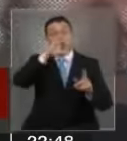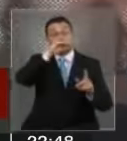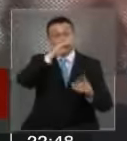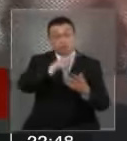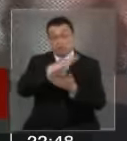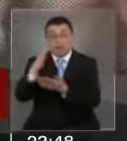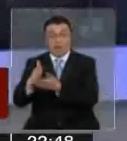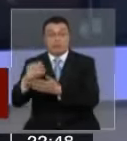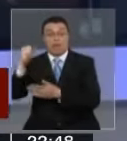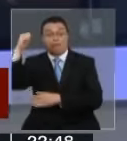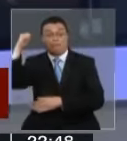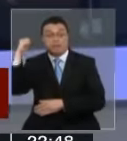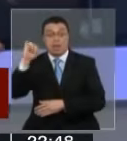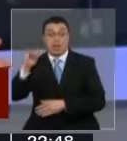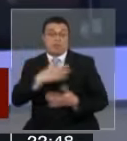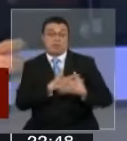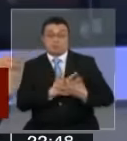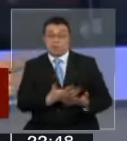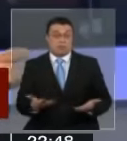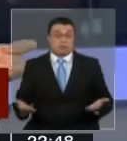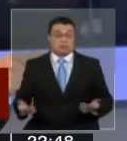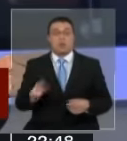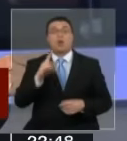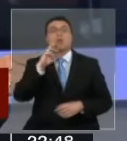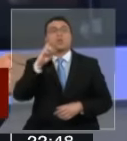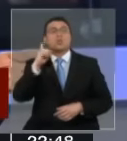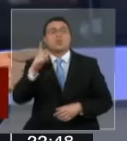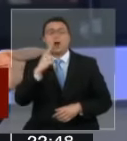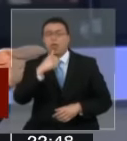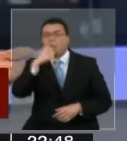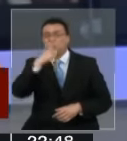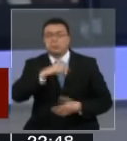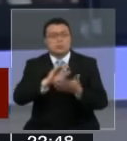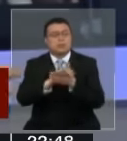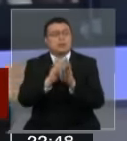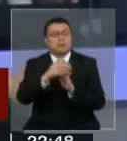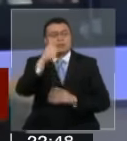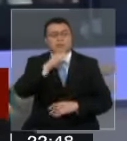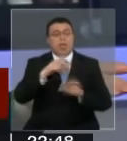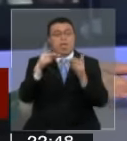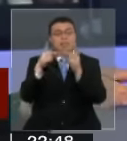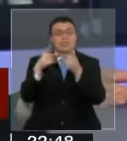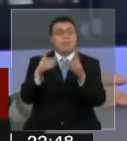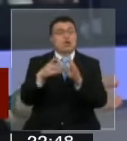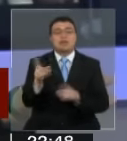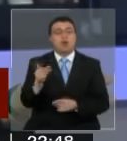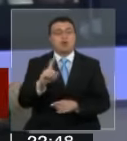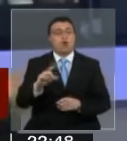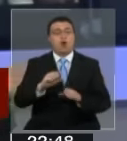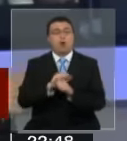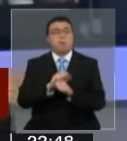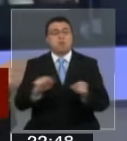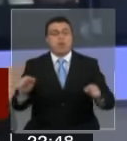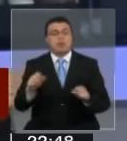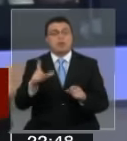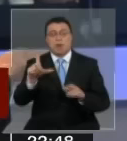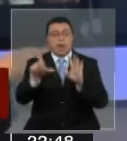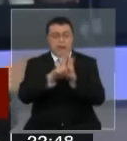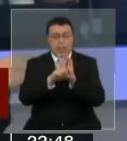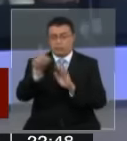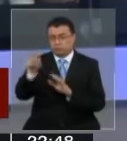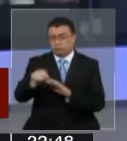es el Piñera trato secreto, no? ¿Cuál es el trato secreto por el cual la democracia no ha sido capaz de derogar una